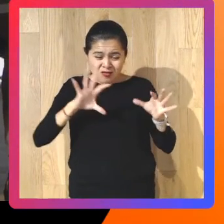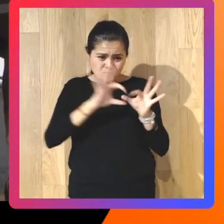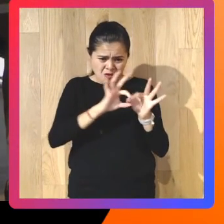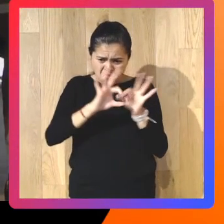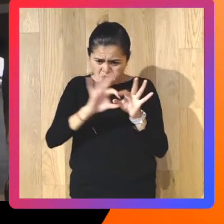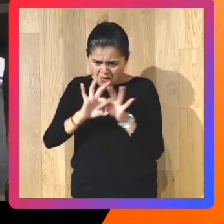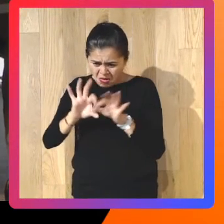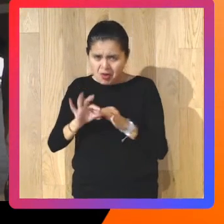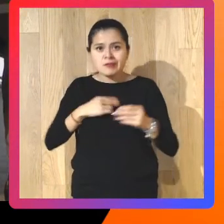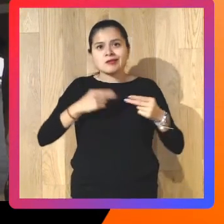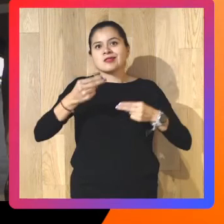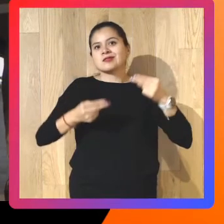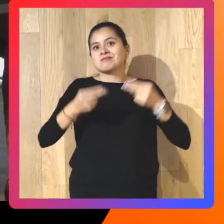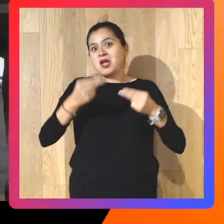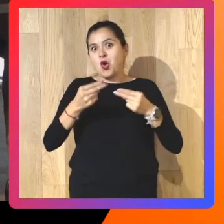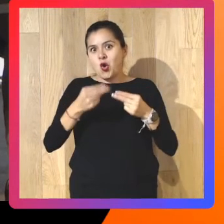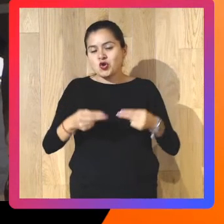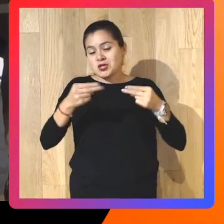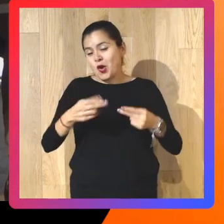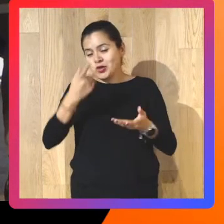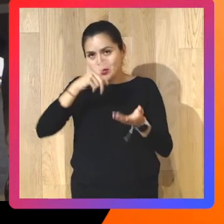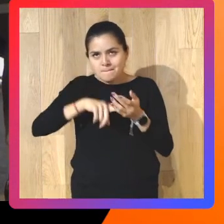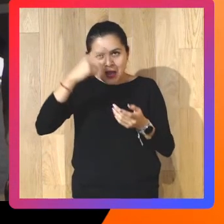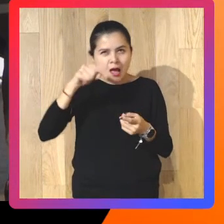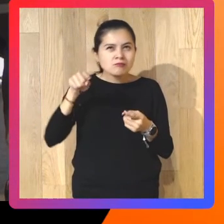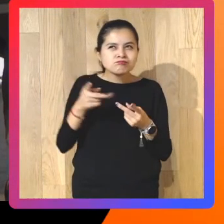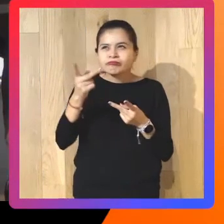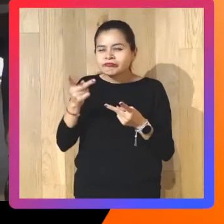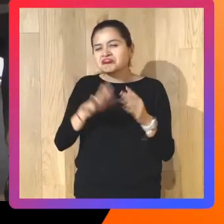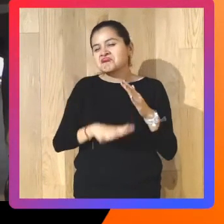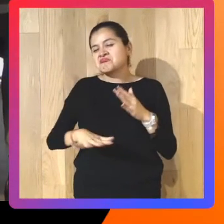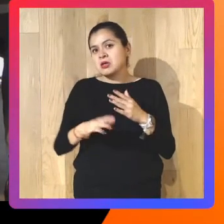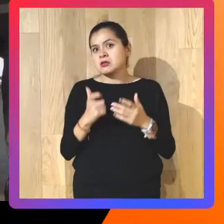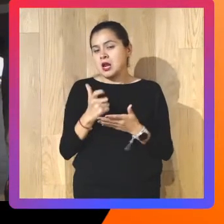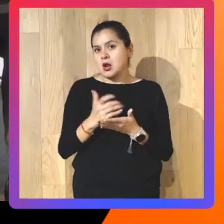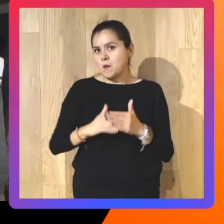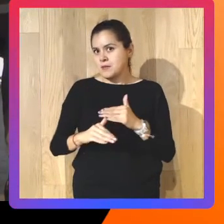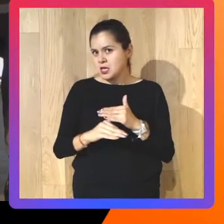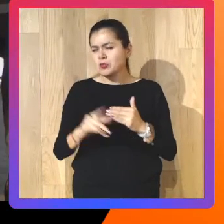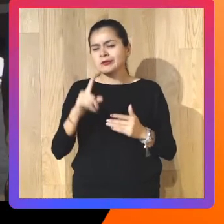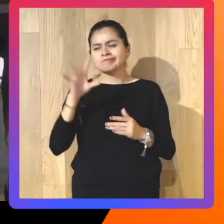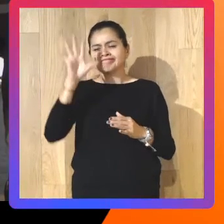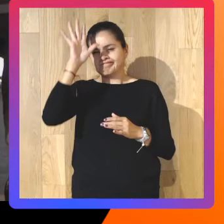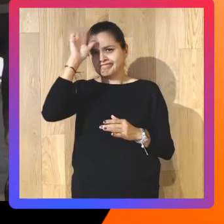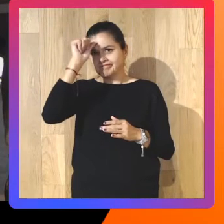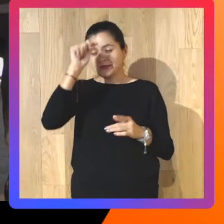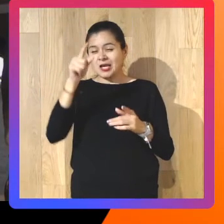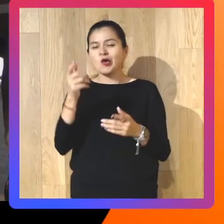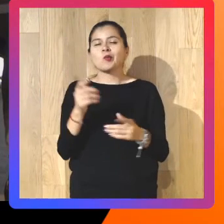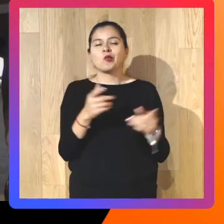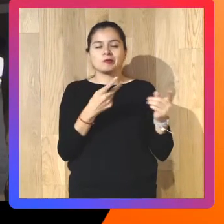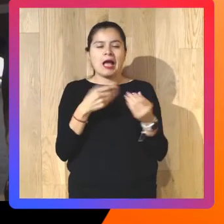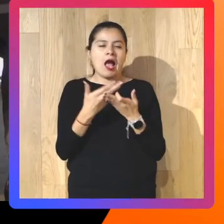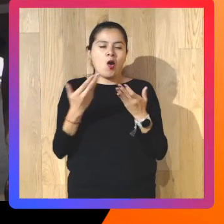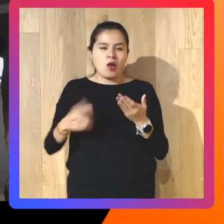la negociación del aumento a los salarios mínimos. Y ha sido la gran coincidencia con esta administración.